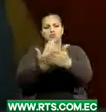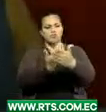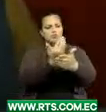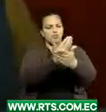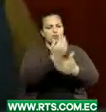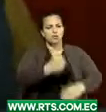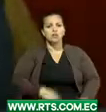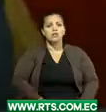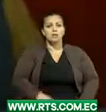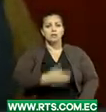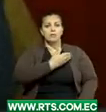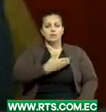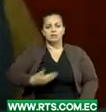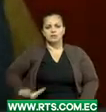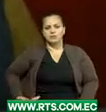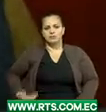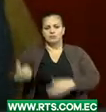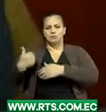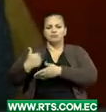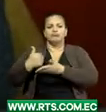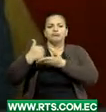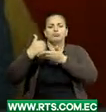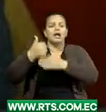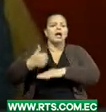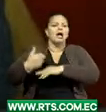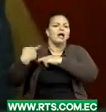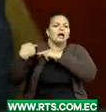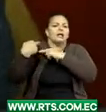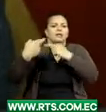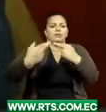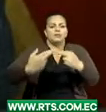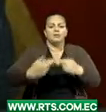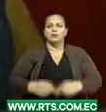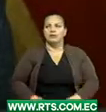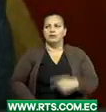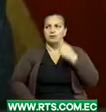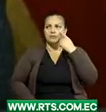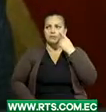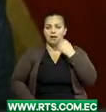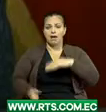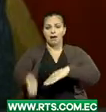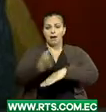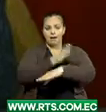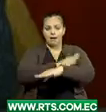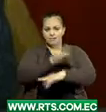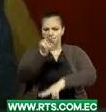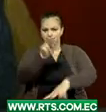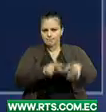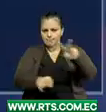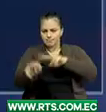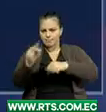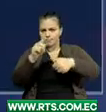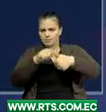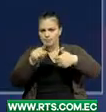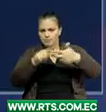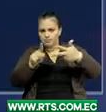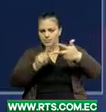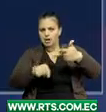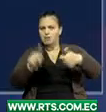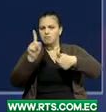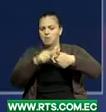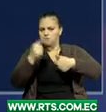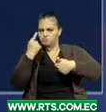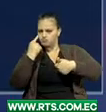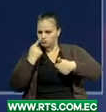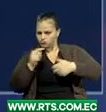Los ministros serán evaluados por tres objetivos que deben cumplirse: empleo, oportunidades y desarrollo. Los funcionarios